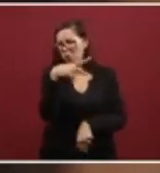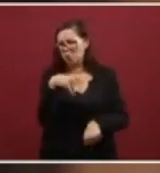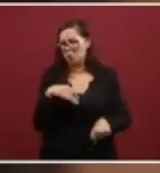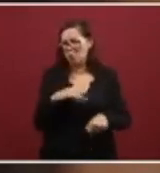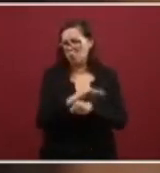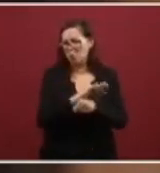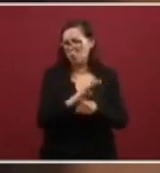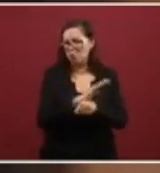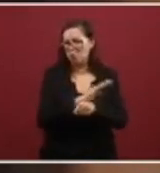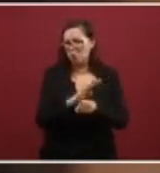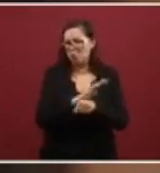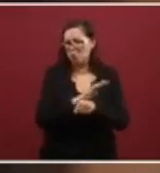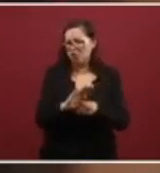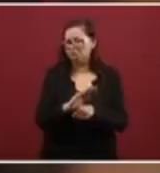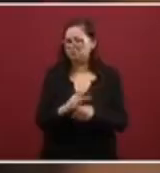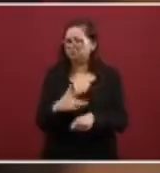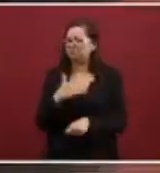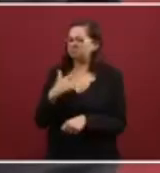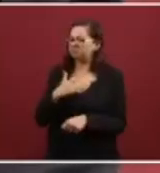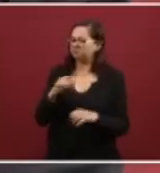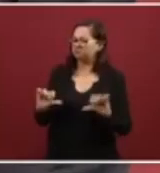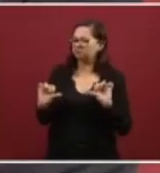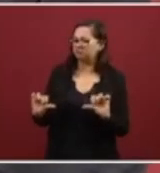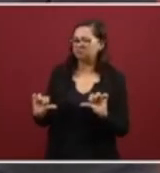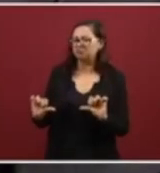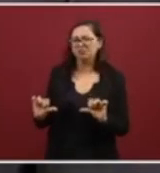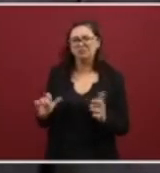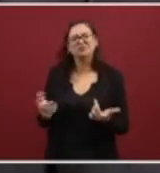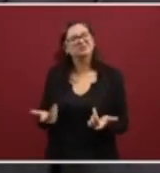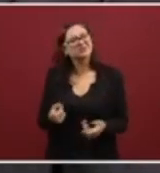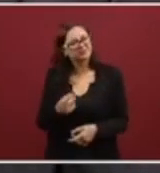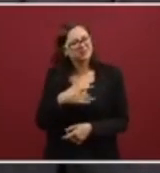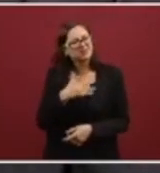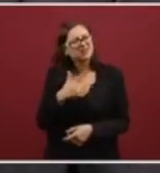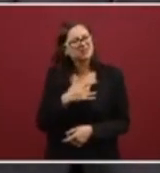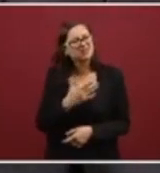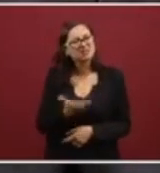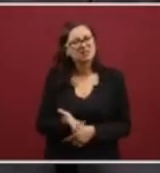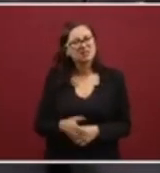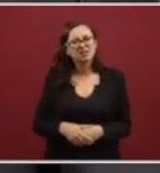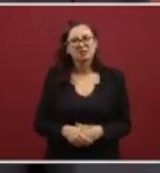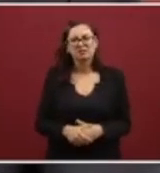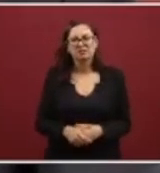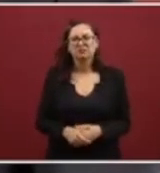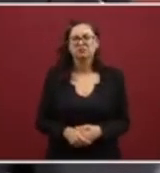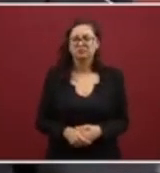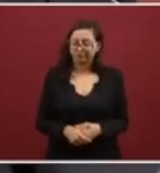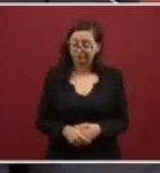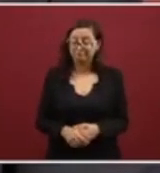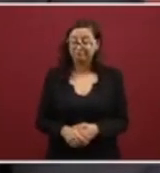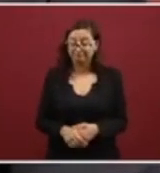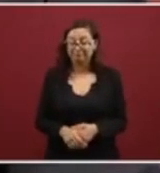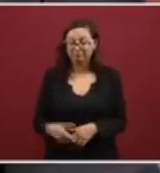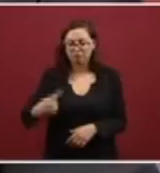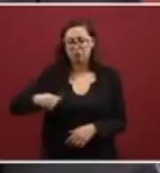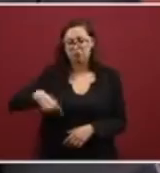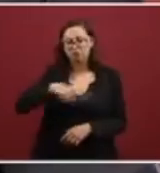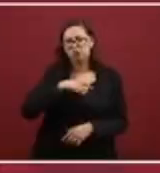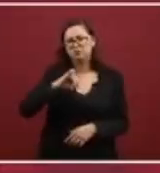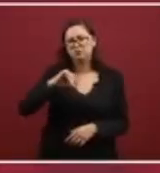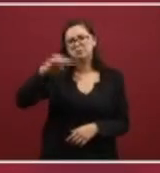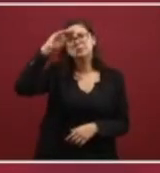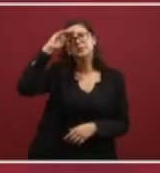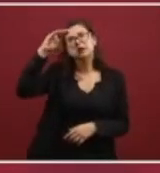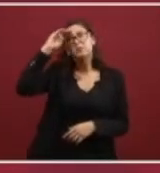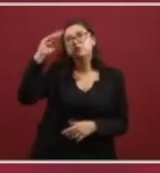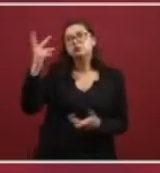de derecha? ¿Lo han evaluado? Yo creo que lo que tenemos que hacer, sí, claro que lo hemos evaluado. Además de que el